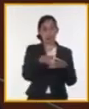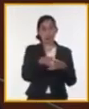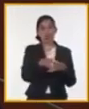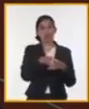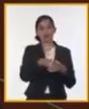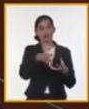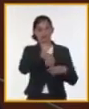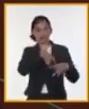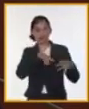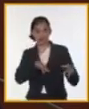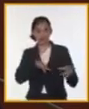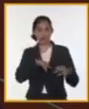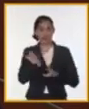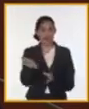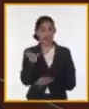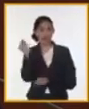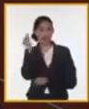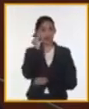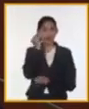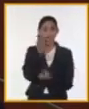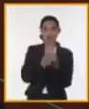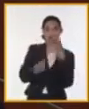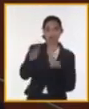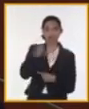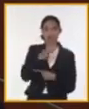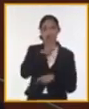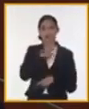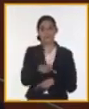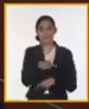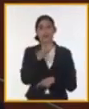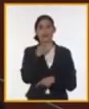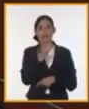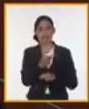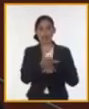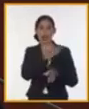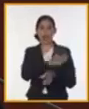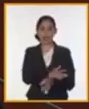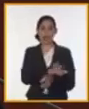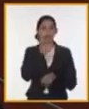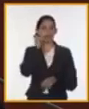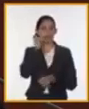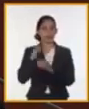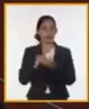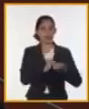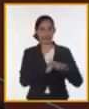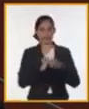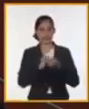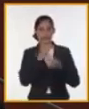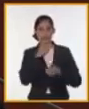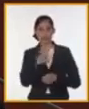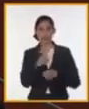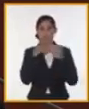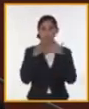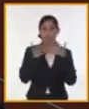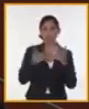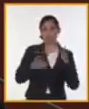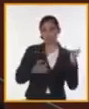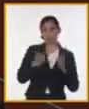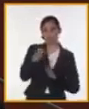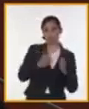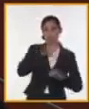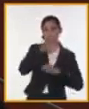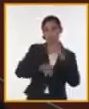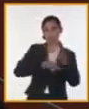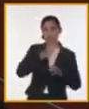estamos captando de este tipo de hechos a que hacía alusión la compañera que nos antecedió, que además que por funciones, a partir de la explicación